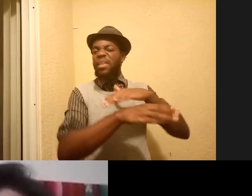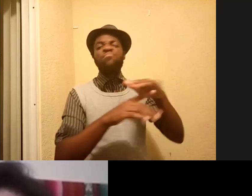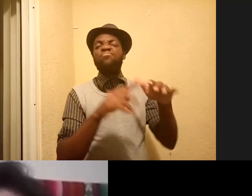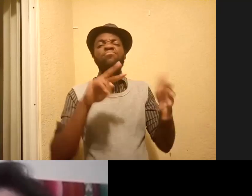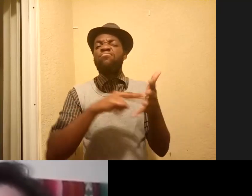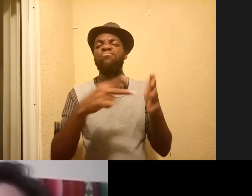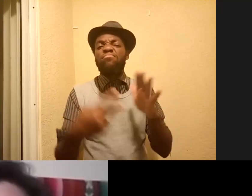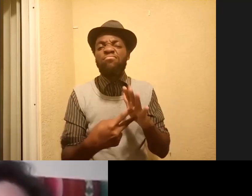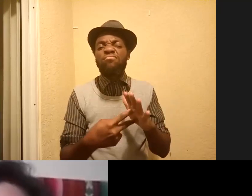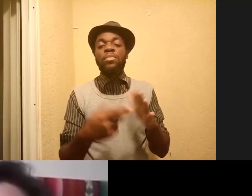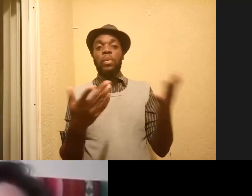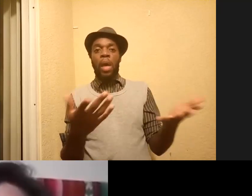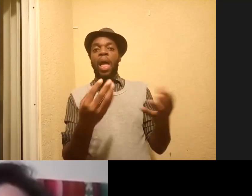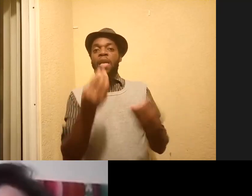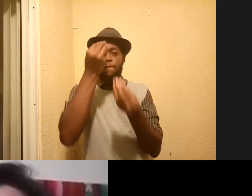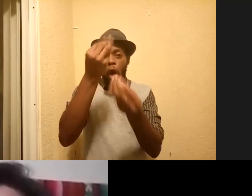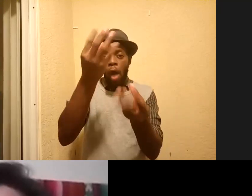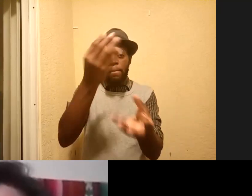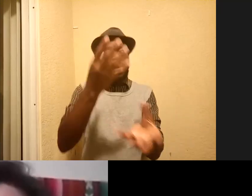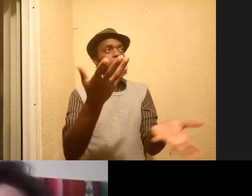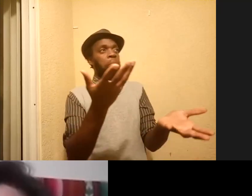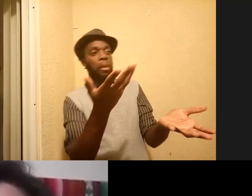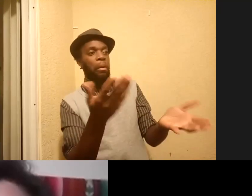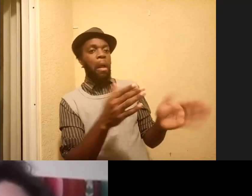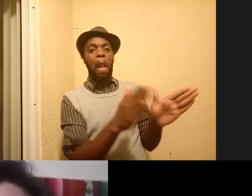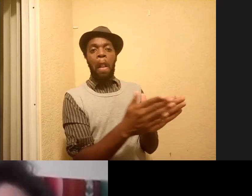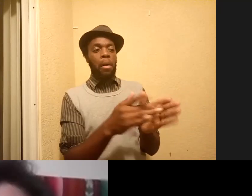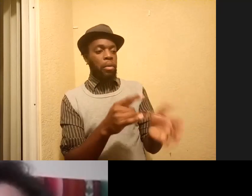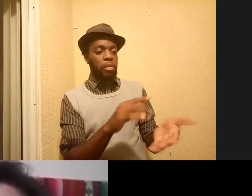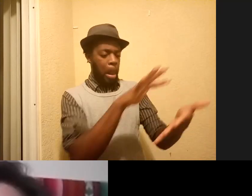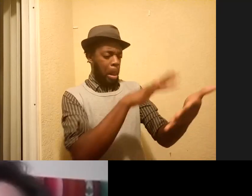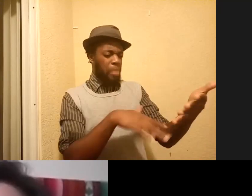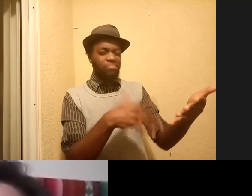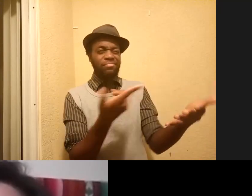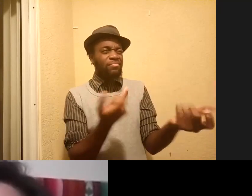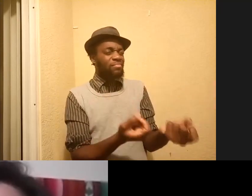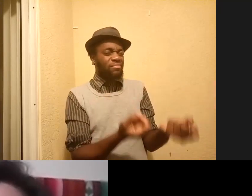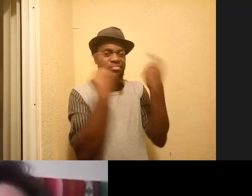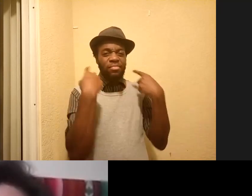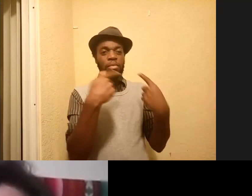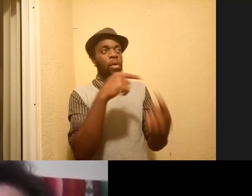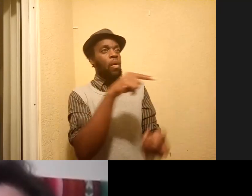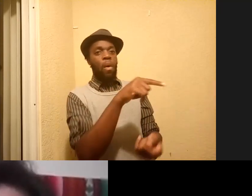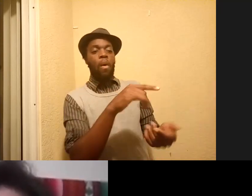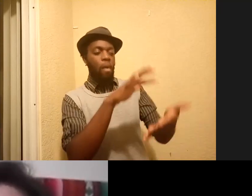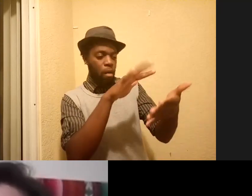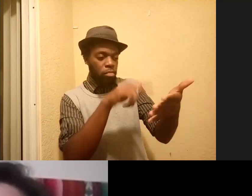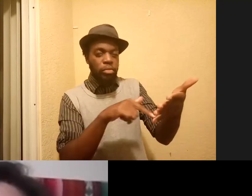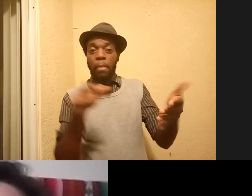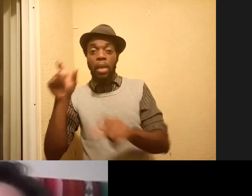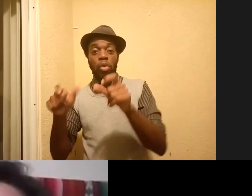a folletos informativos, a publicaciones que sean de fácil